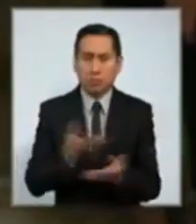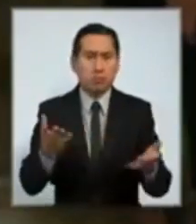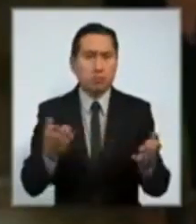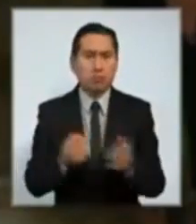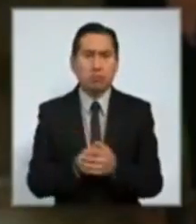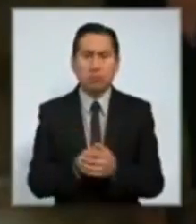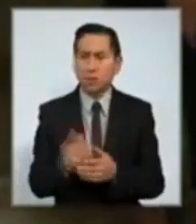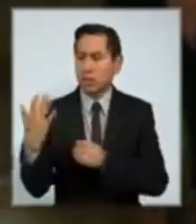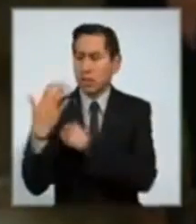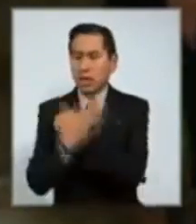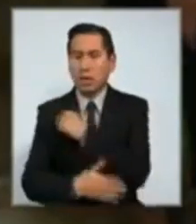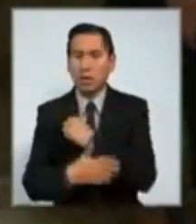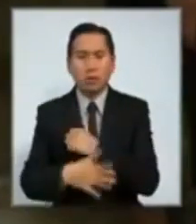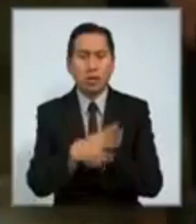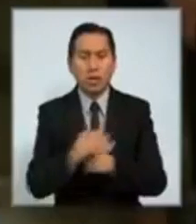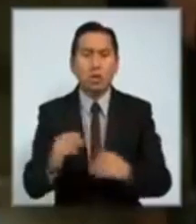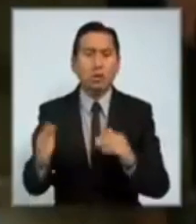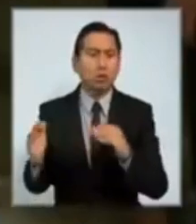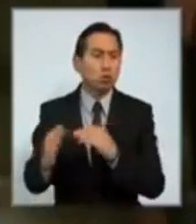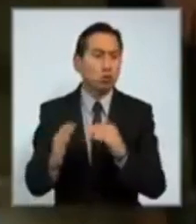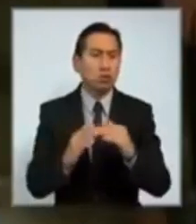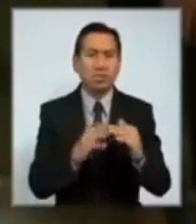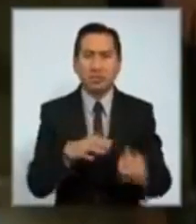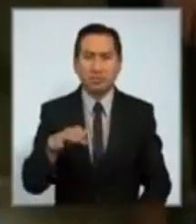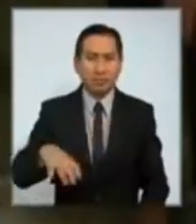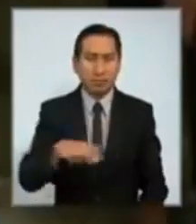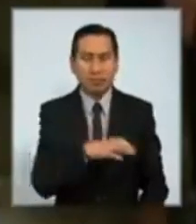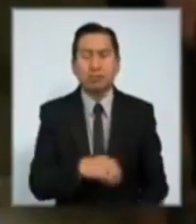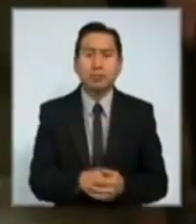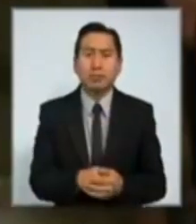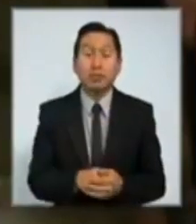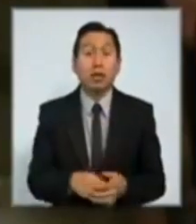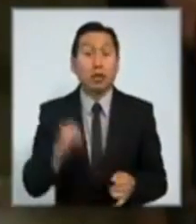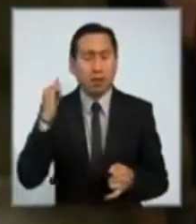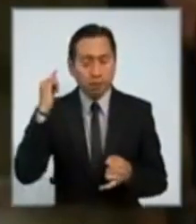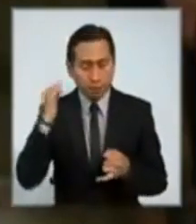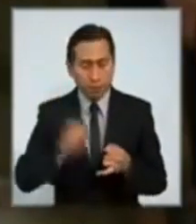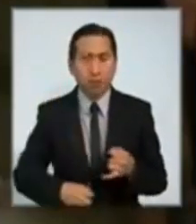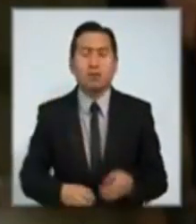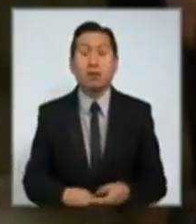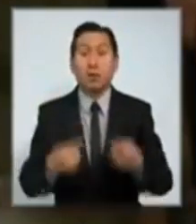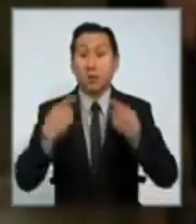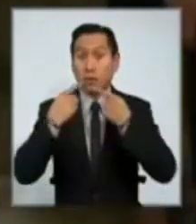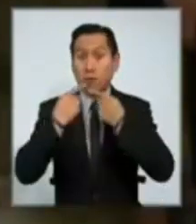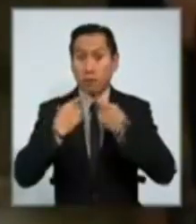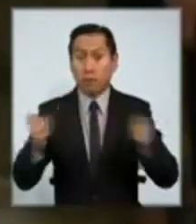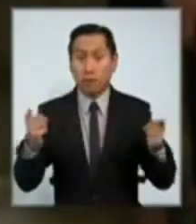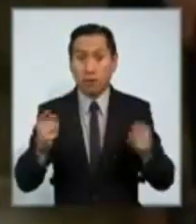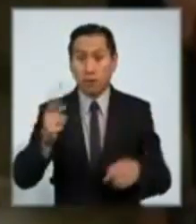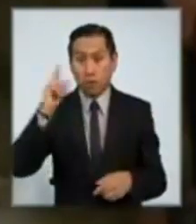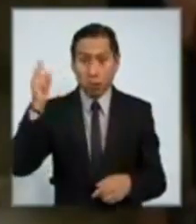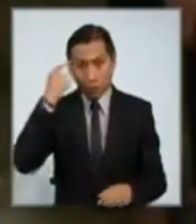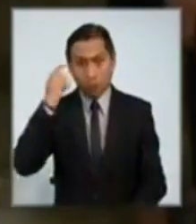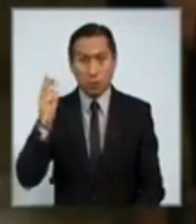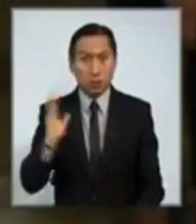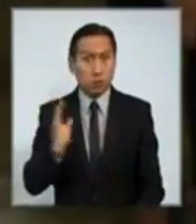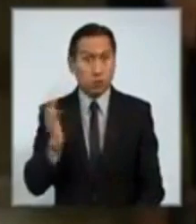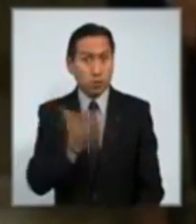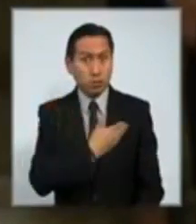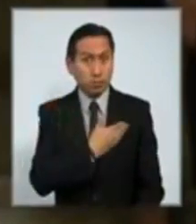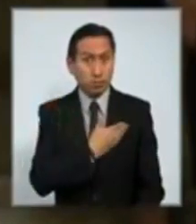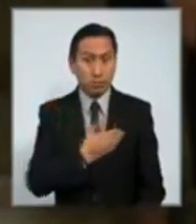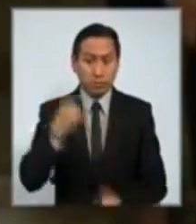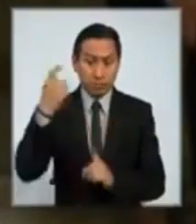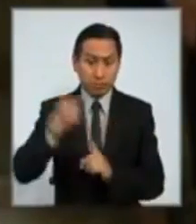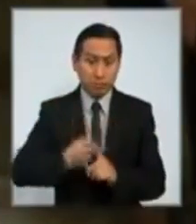en el campo como en las ciudades. Finalmente, anunciamos que nuestro gobierno, durante los